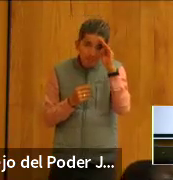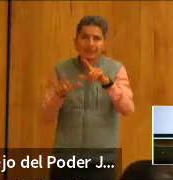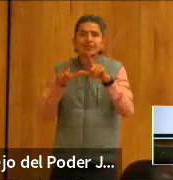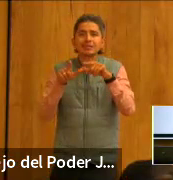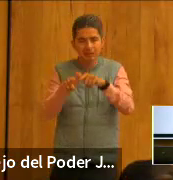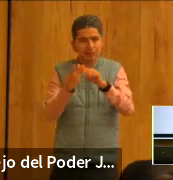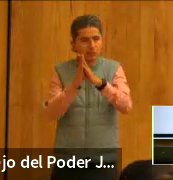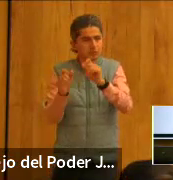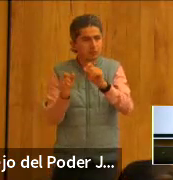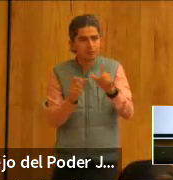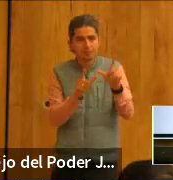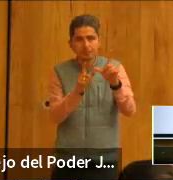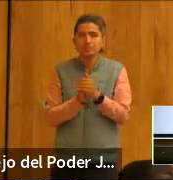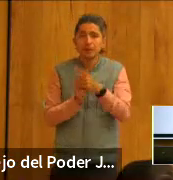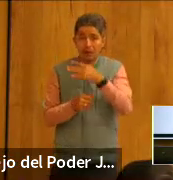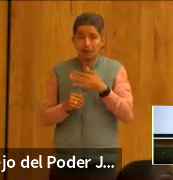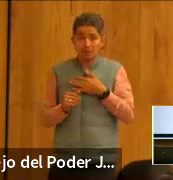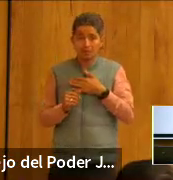siguiente, por favor, para mí era muy